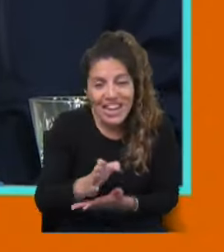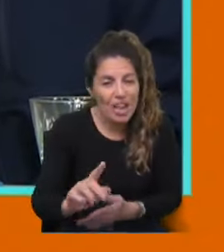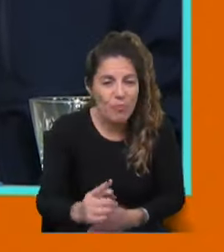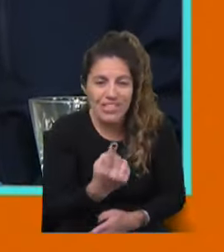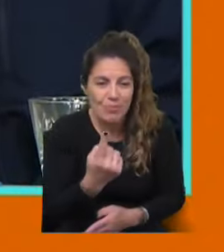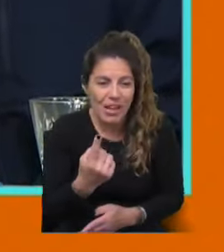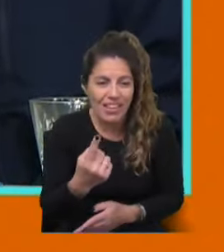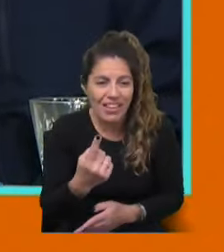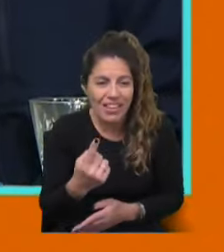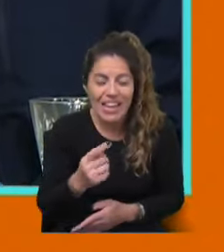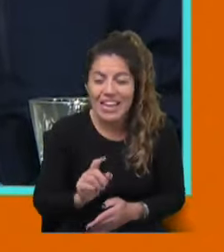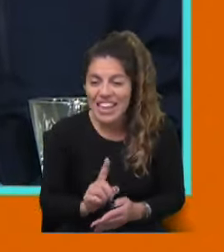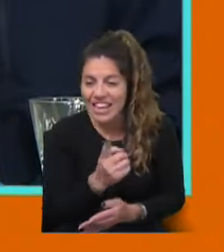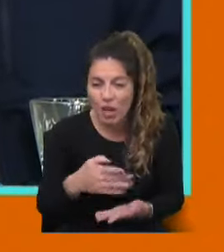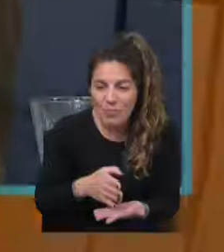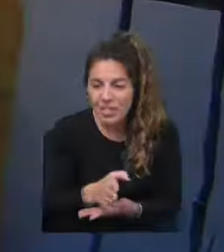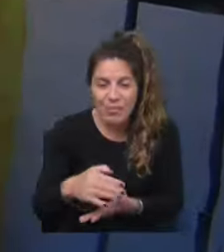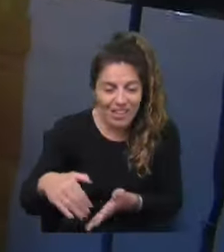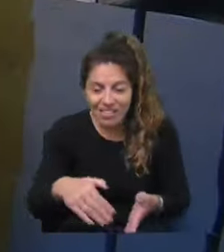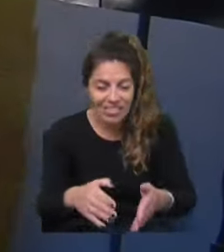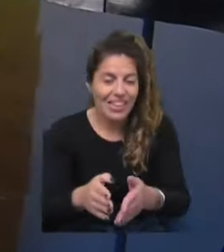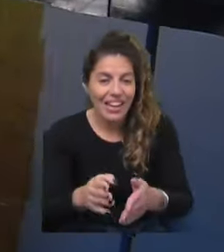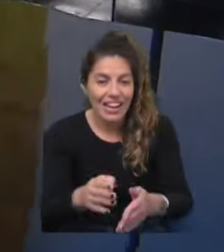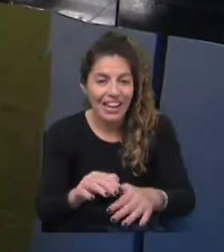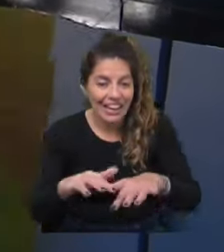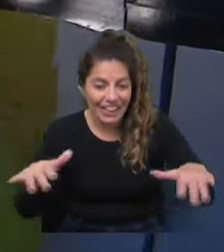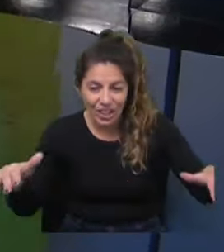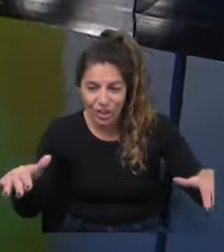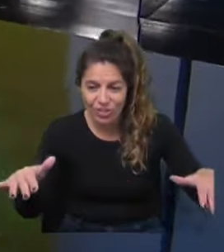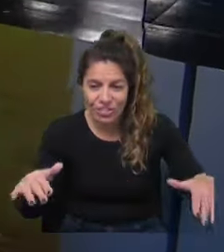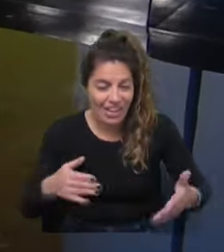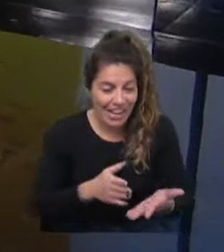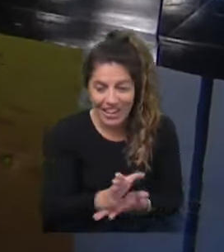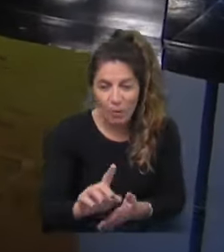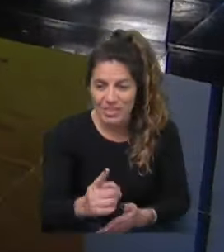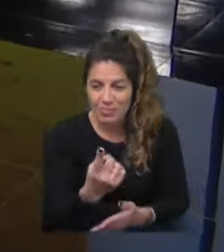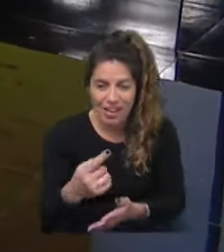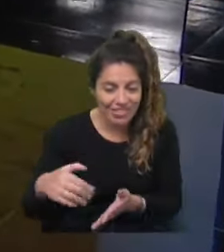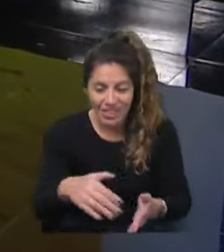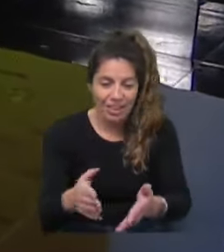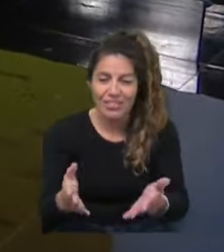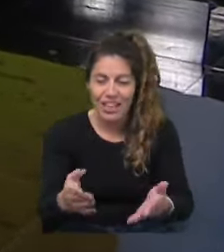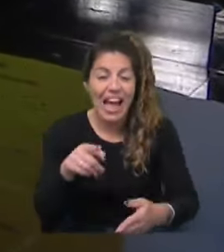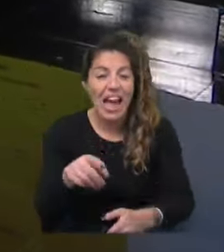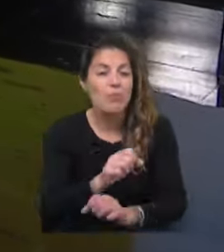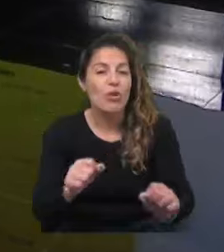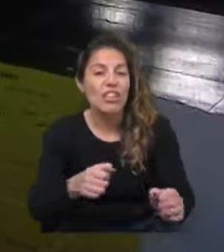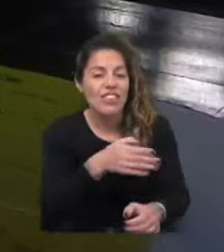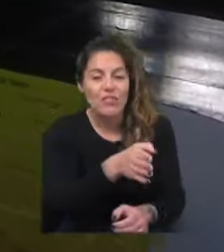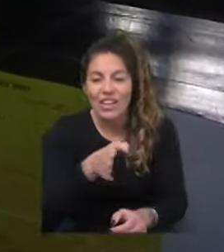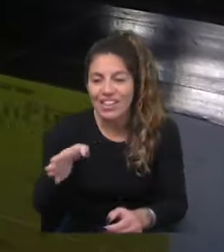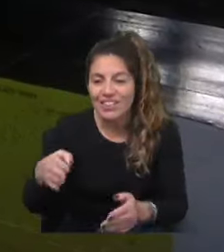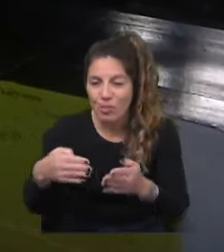principal, Entre Ríos y Paraná, el eje principal de la hidrovía. Entonces, de allí podía ir a distintos